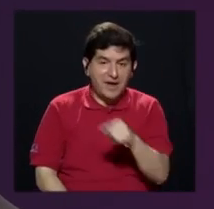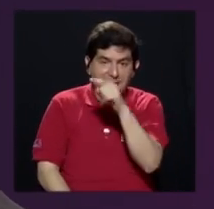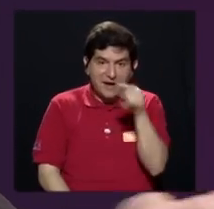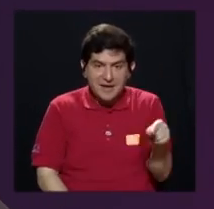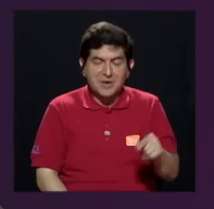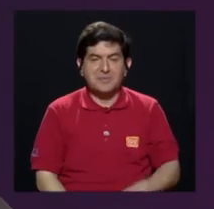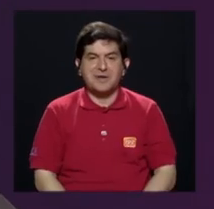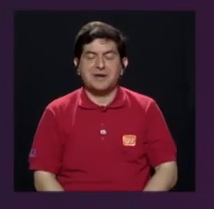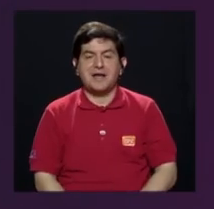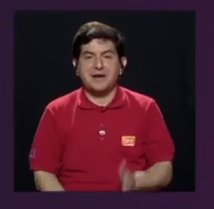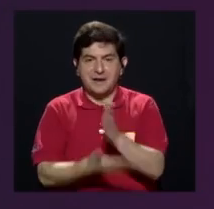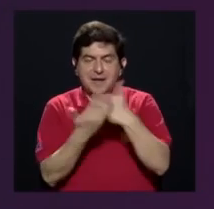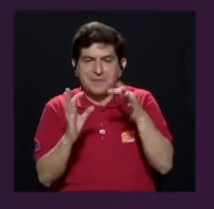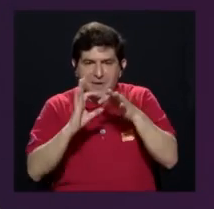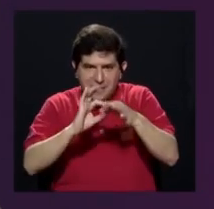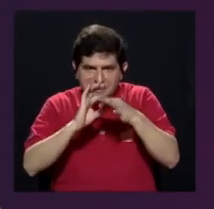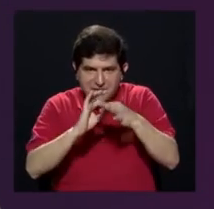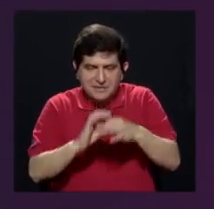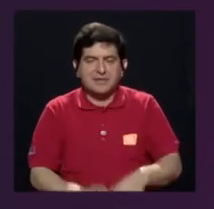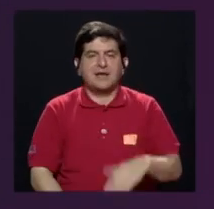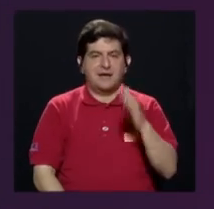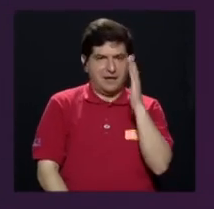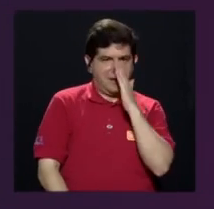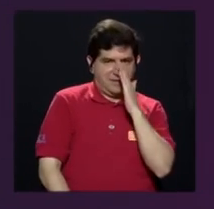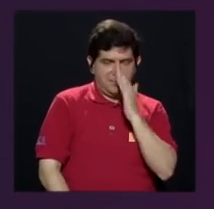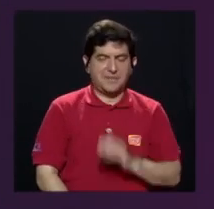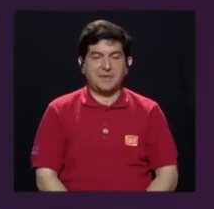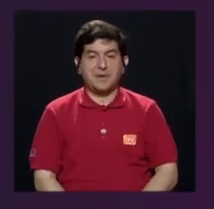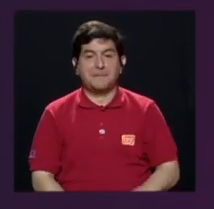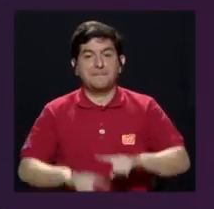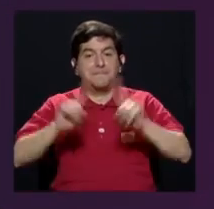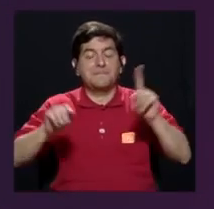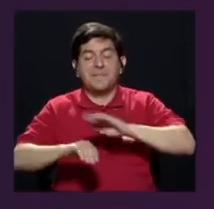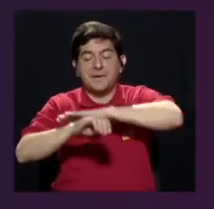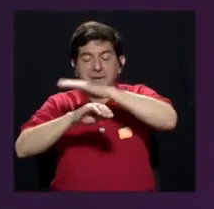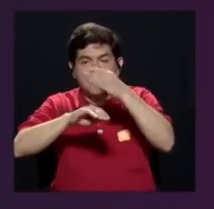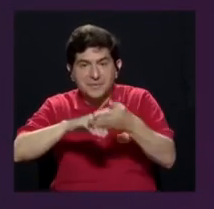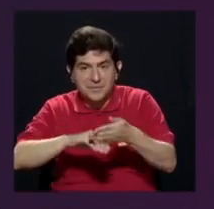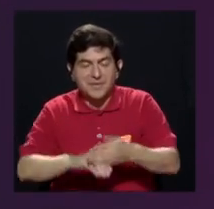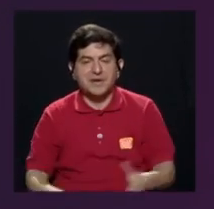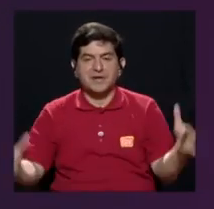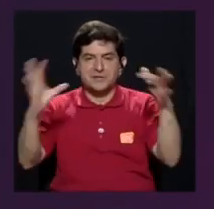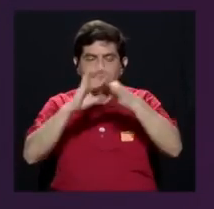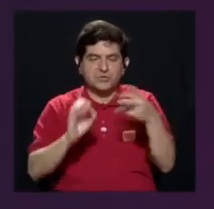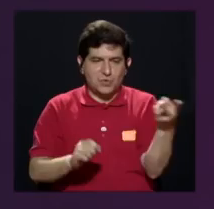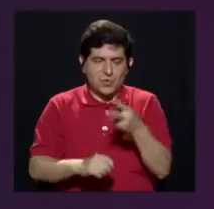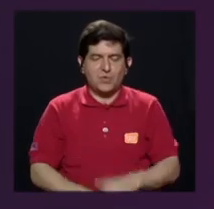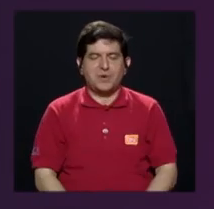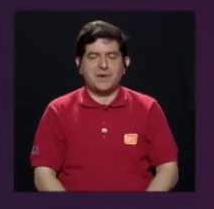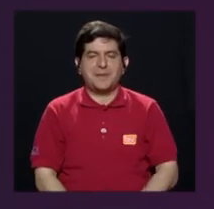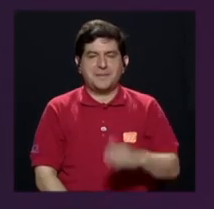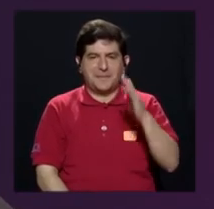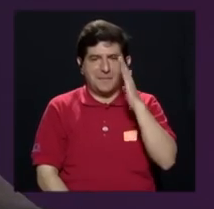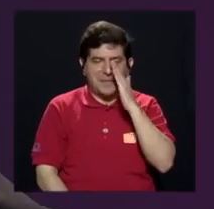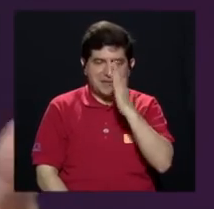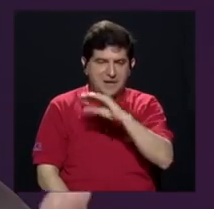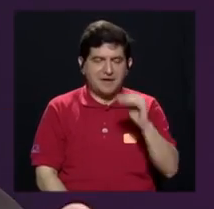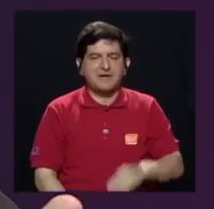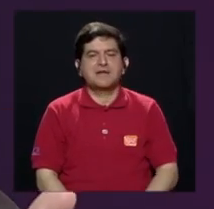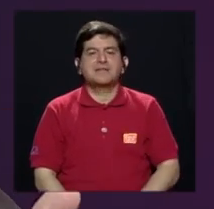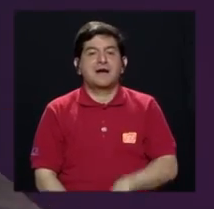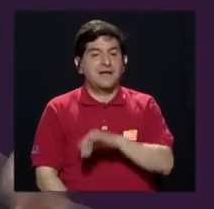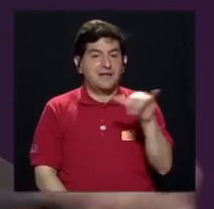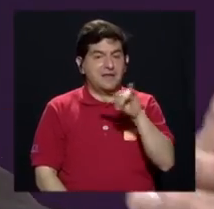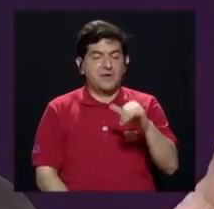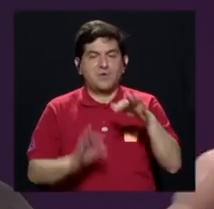institución que es la maternidad y en el embarazo se conjugan las dos maternidad y sexualidad muchos varones dicen no como le voy a